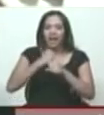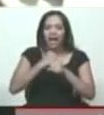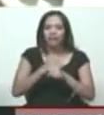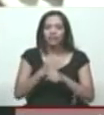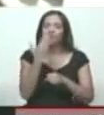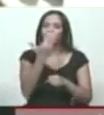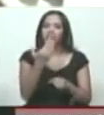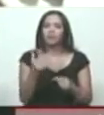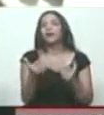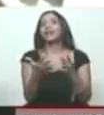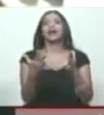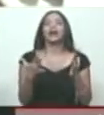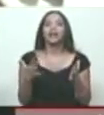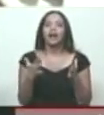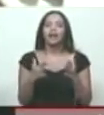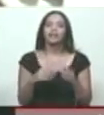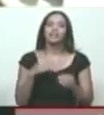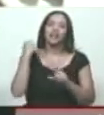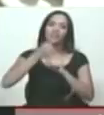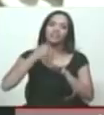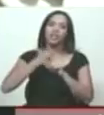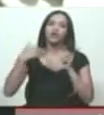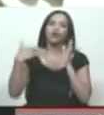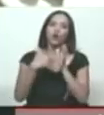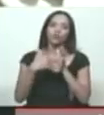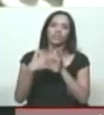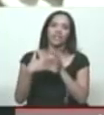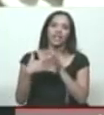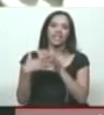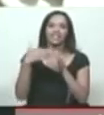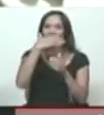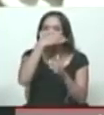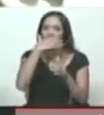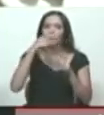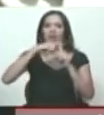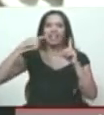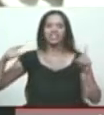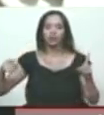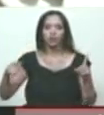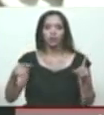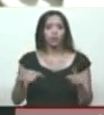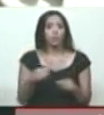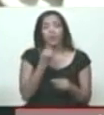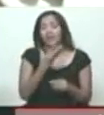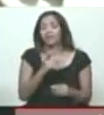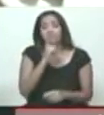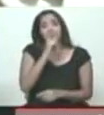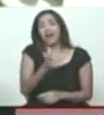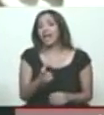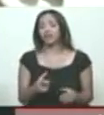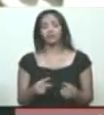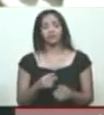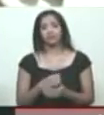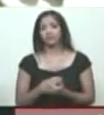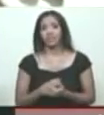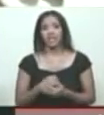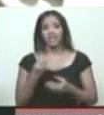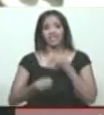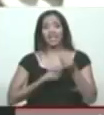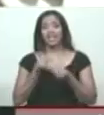para ganar la batalla contra el terrorismo eléctrico. Bueno, un daño tremendo se hizo. El